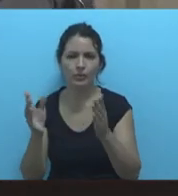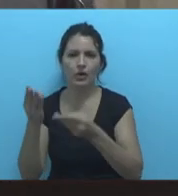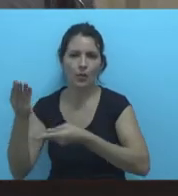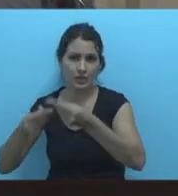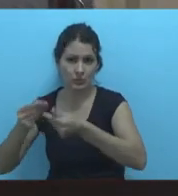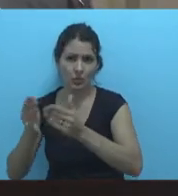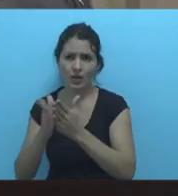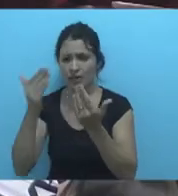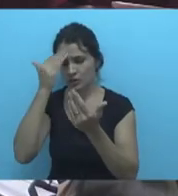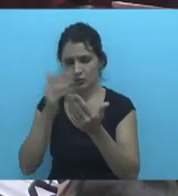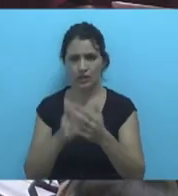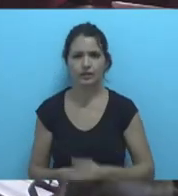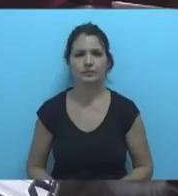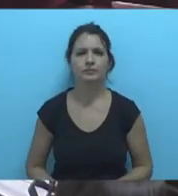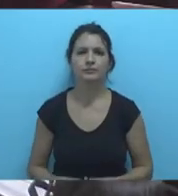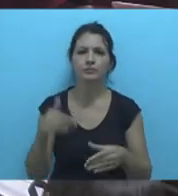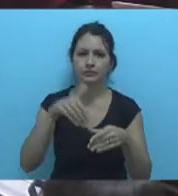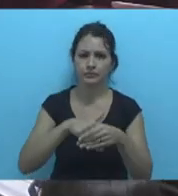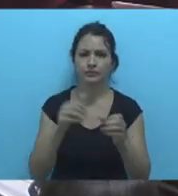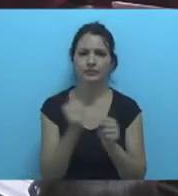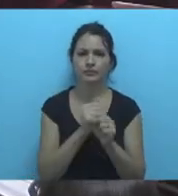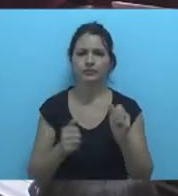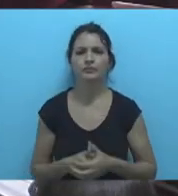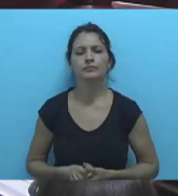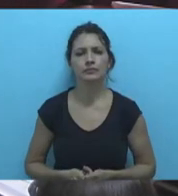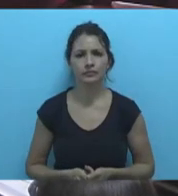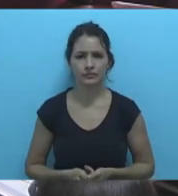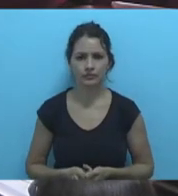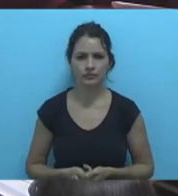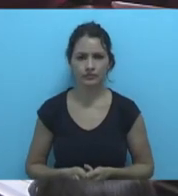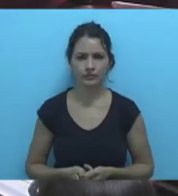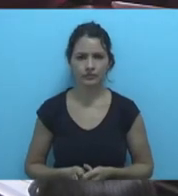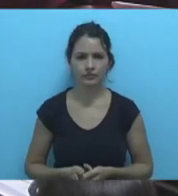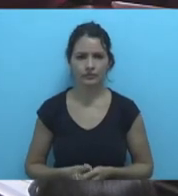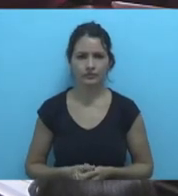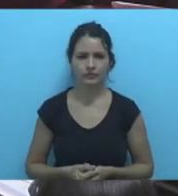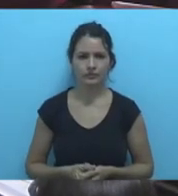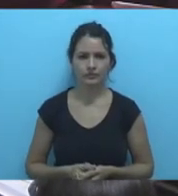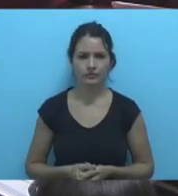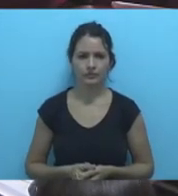en consideración lo acordado. Se aprueba. Tiene la palabra el diputado Puyaro.